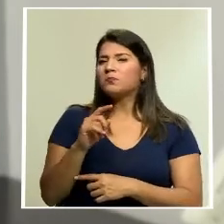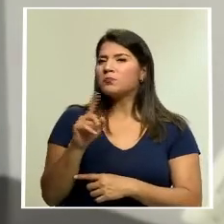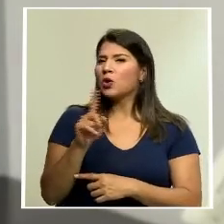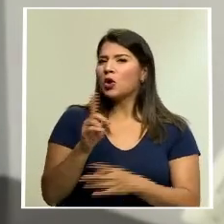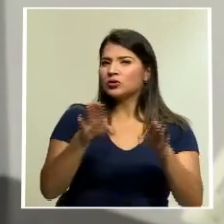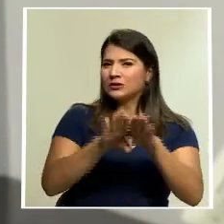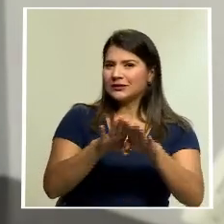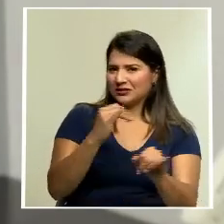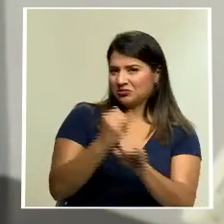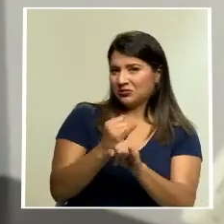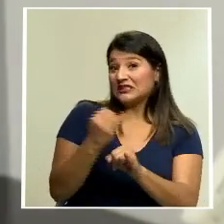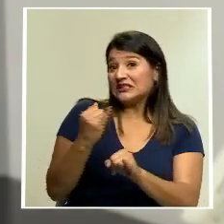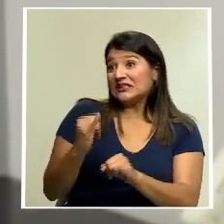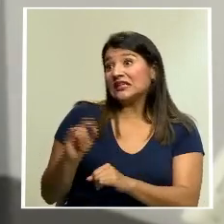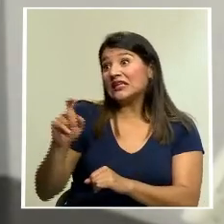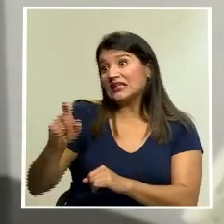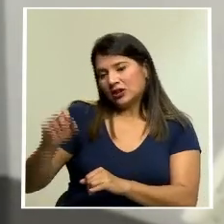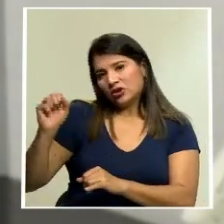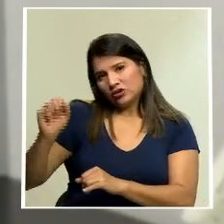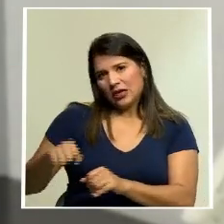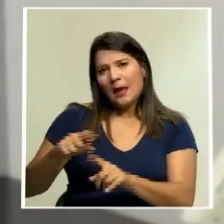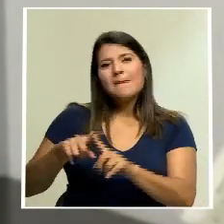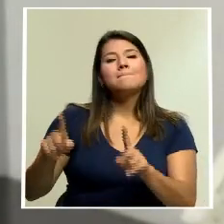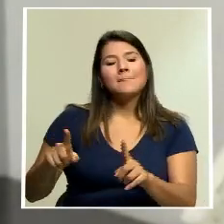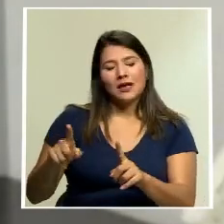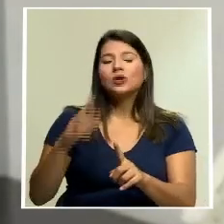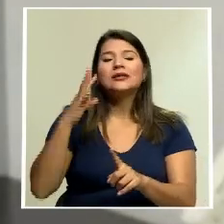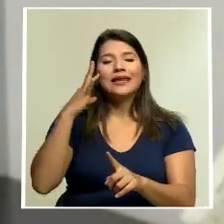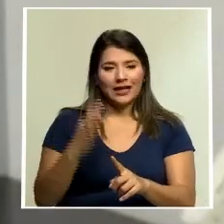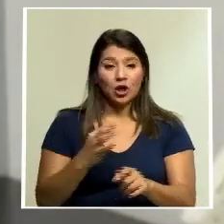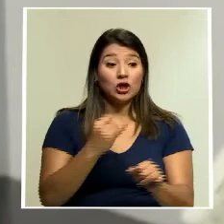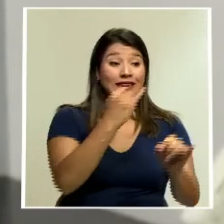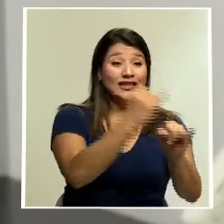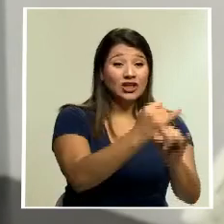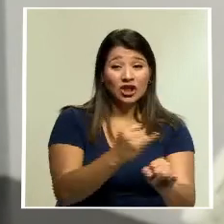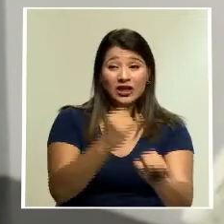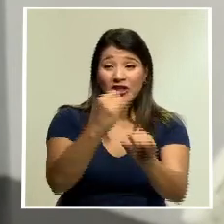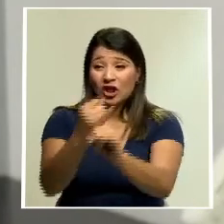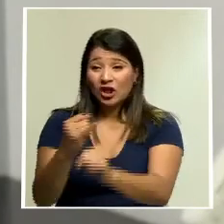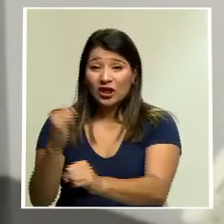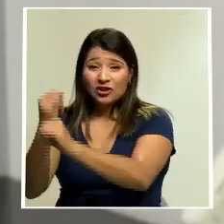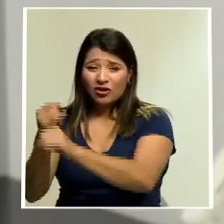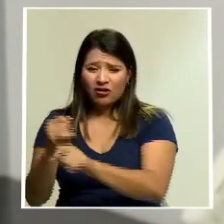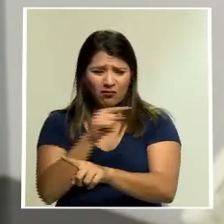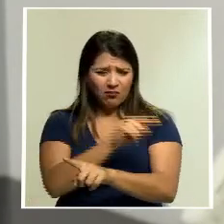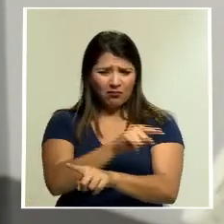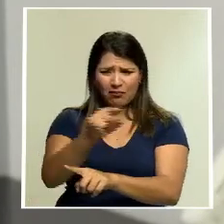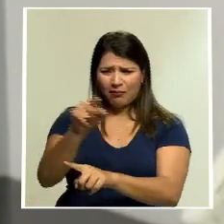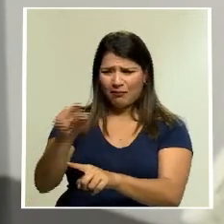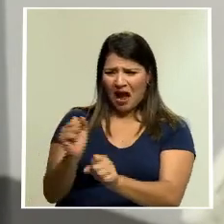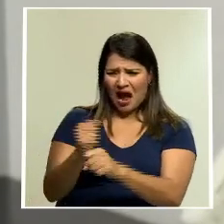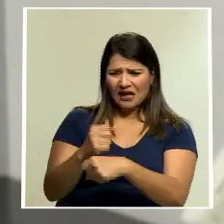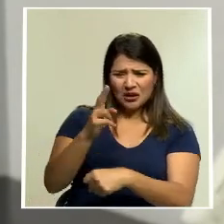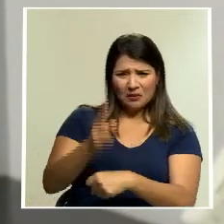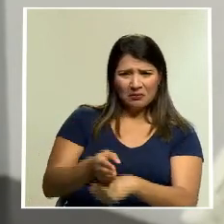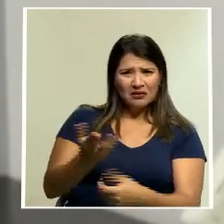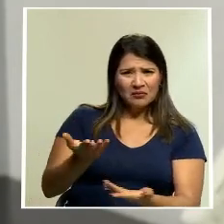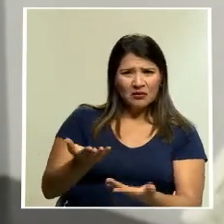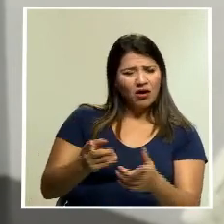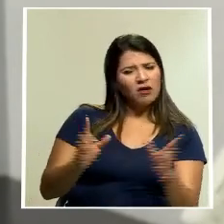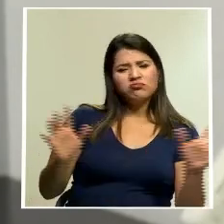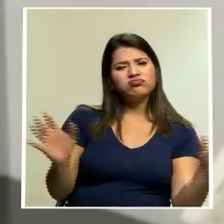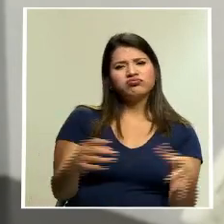en unificación de algunas instituciones que pueden estar en duplicidad de